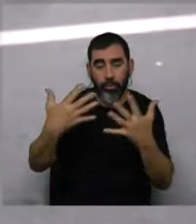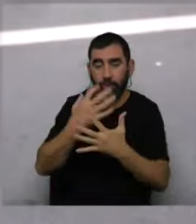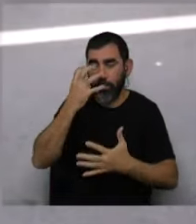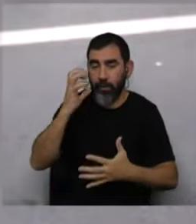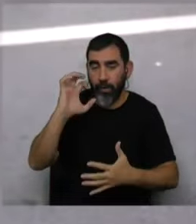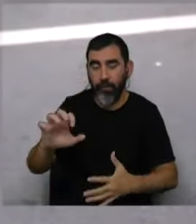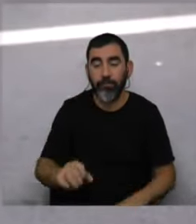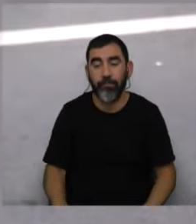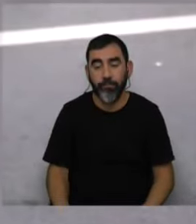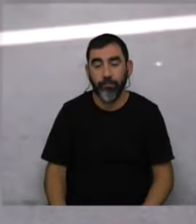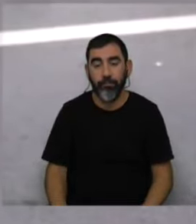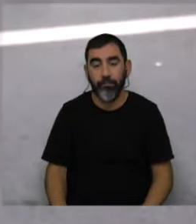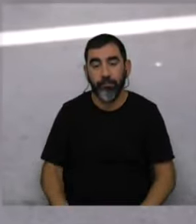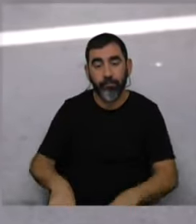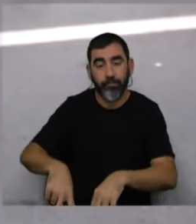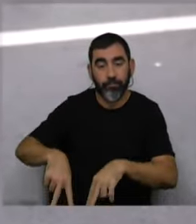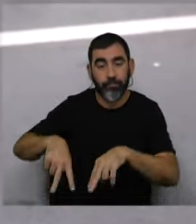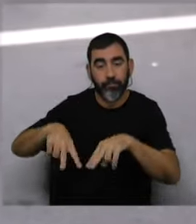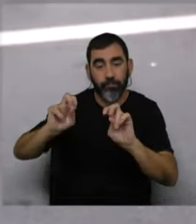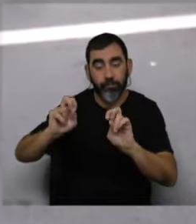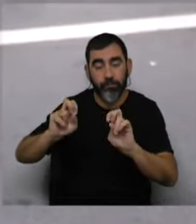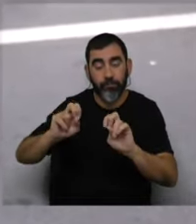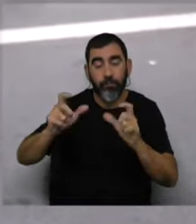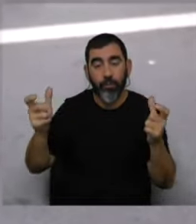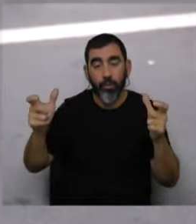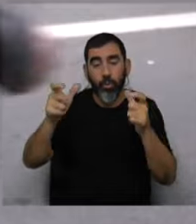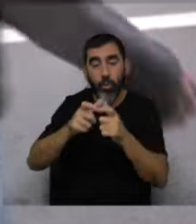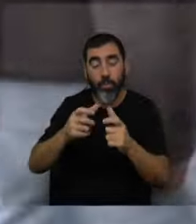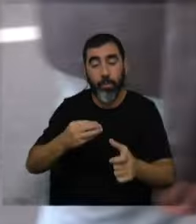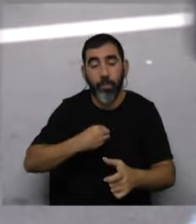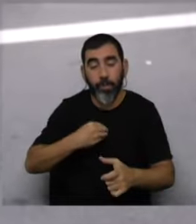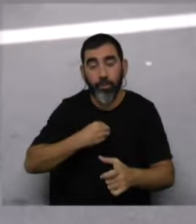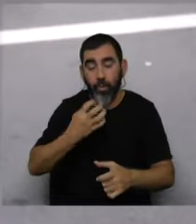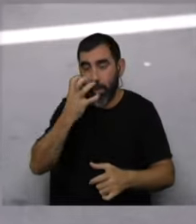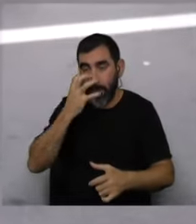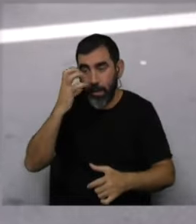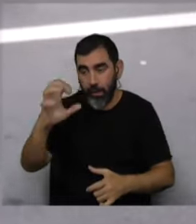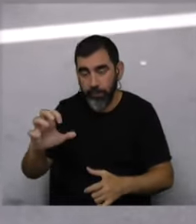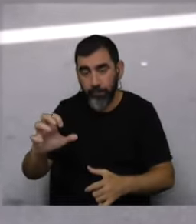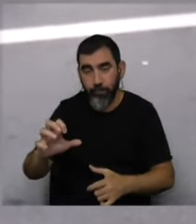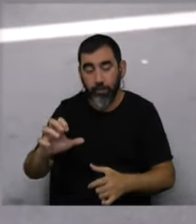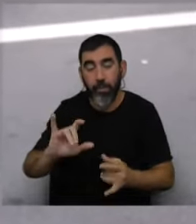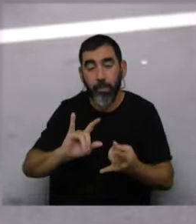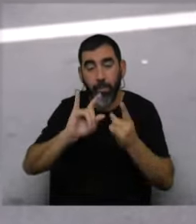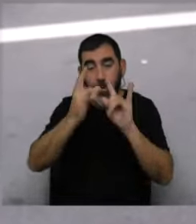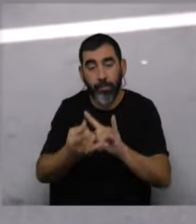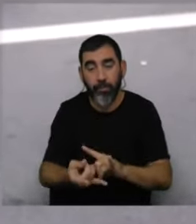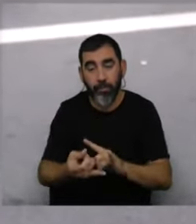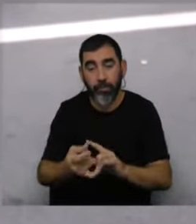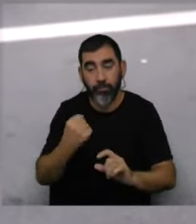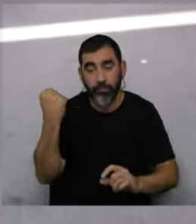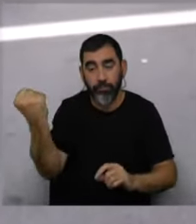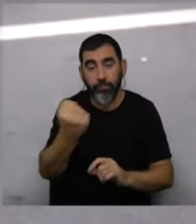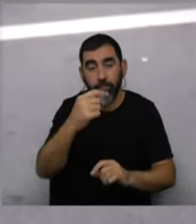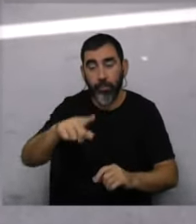situación algo que va a ser analizado por la comisión honoraria contra el racismo y la xenofobia del parlamento como prioritario